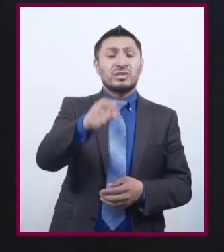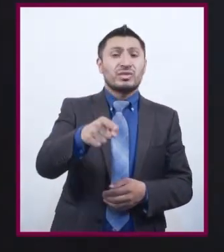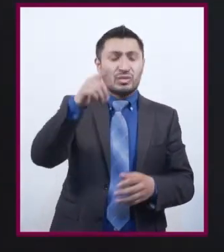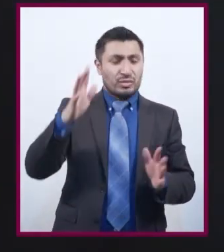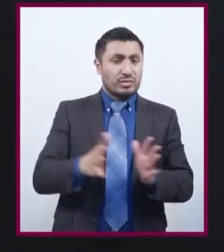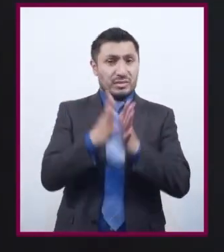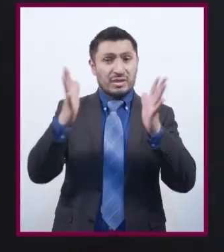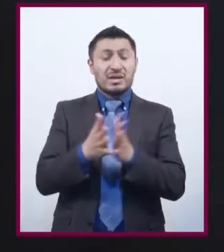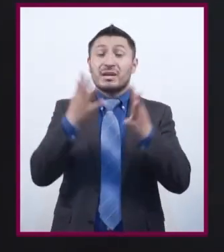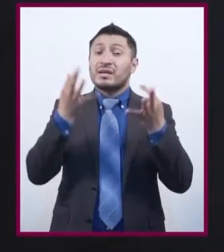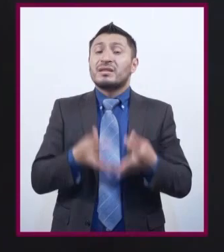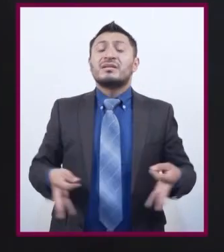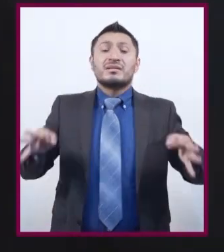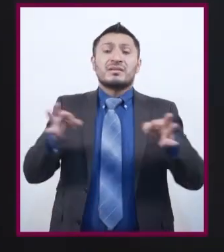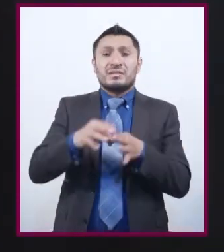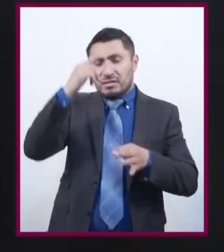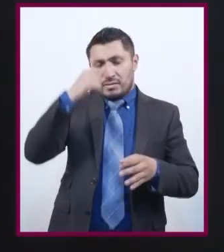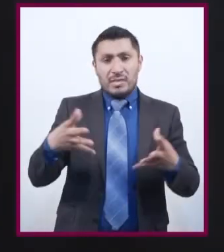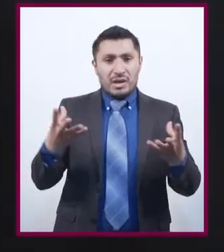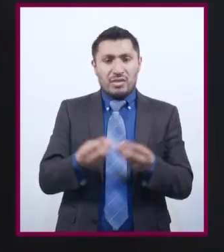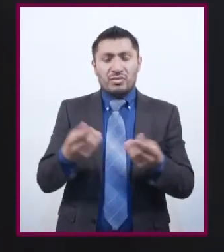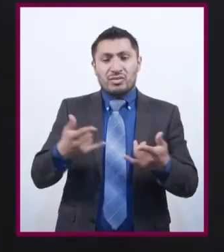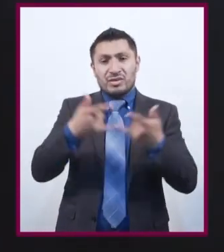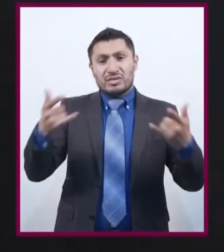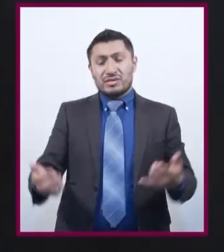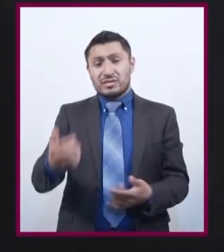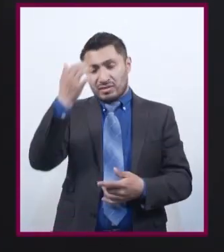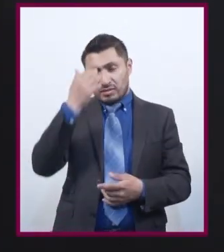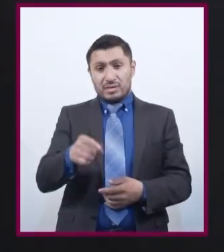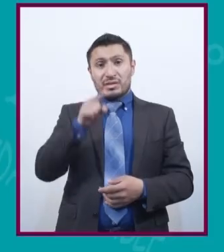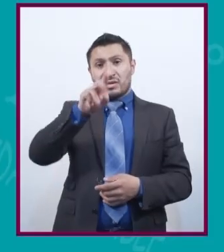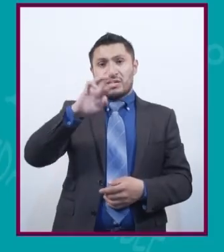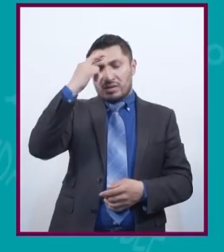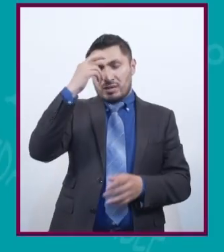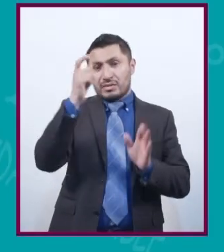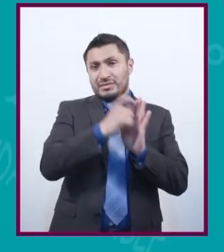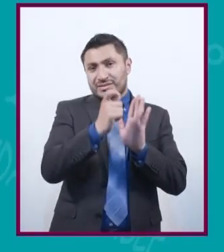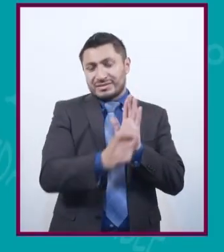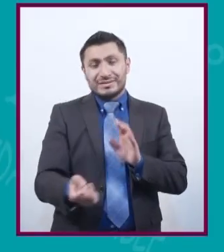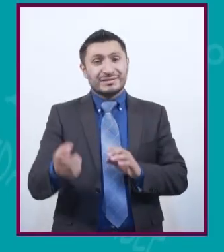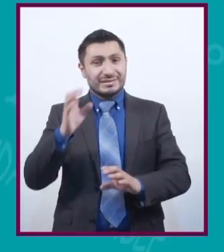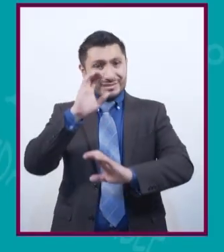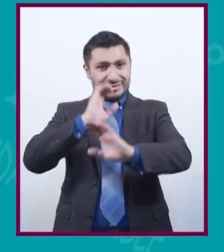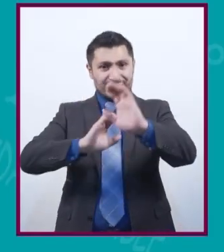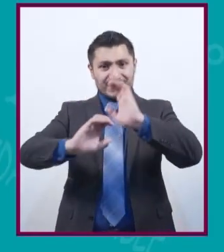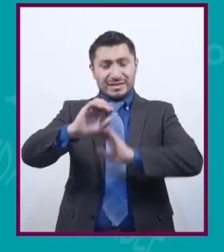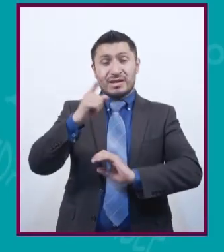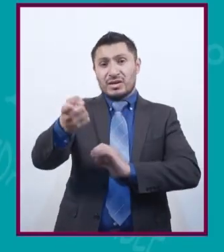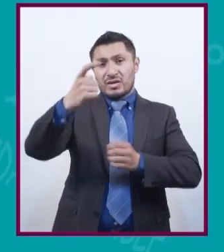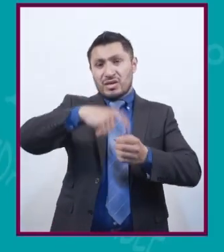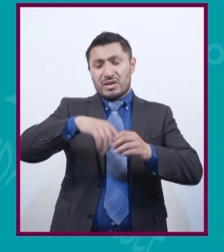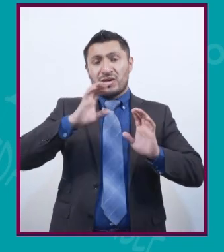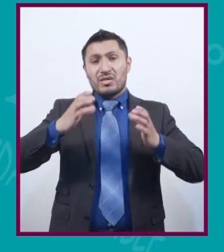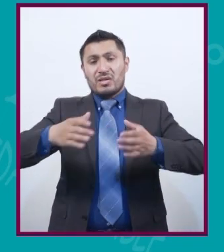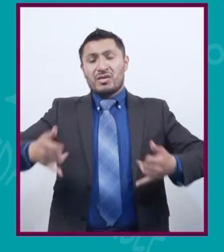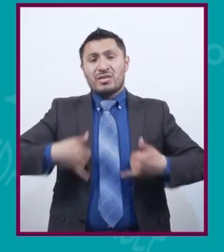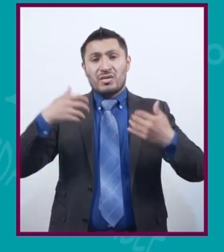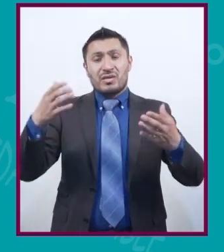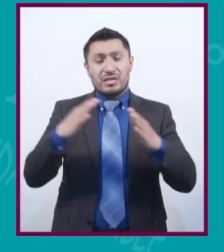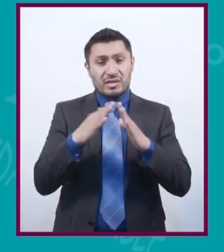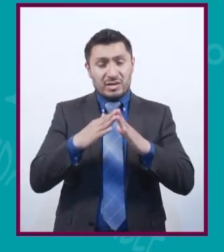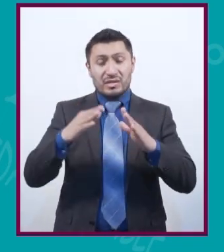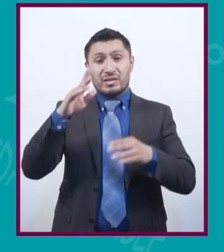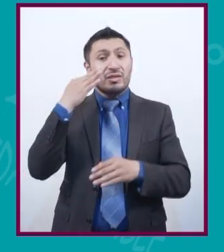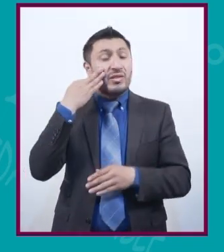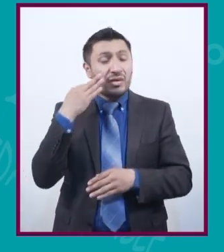construcción del conocimiento donde tu participación es muy importante para hacer historia así que no olvides escribirnos Únete a la comunidad